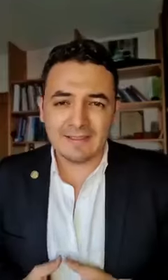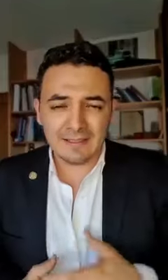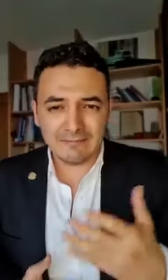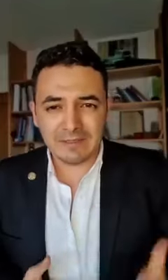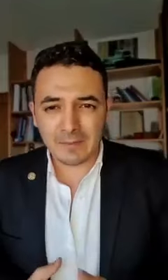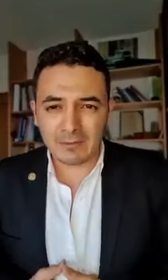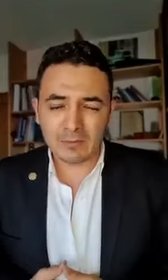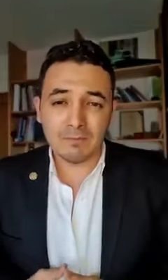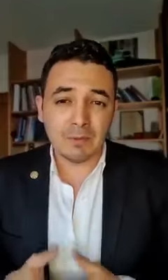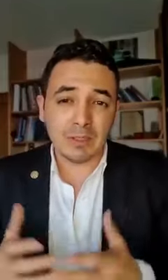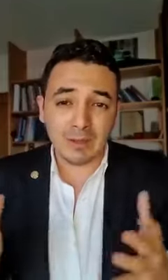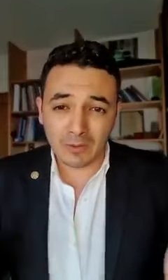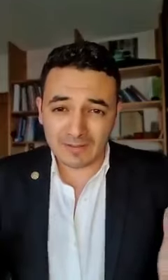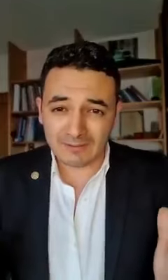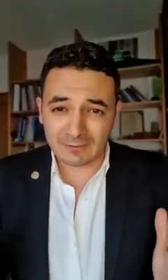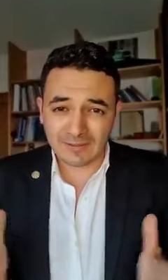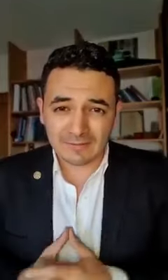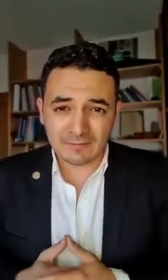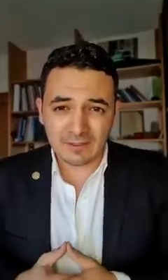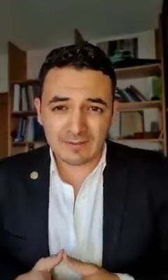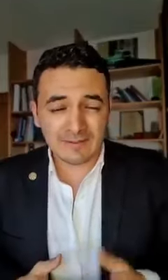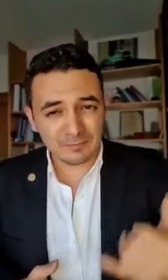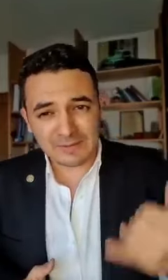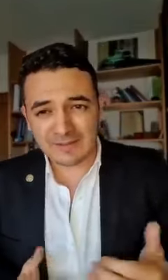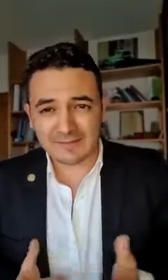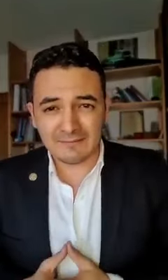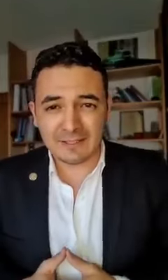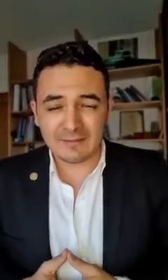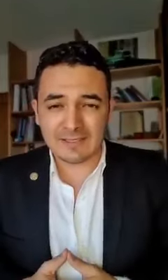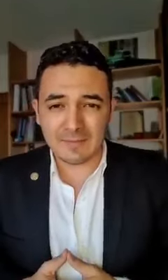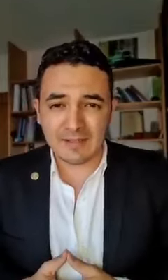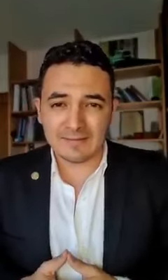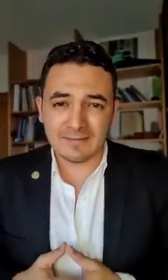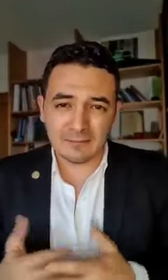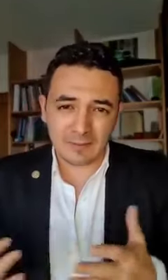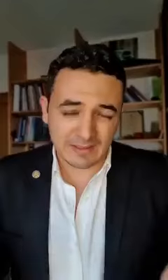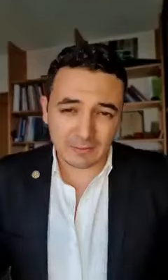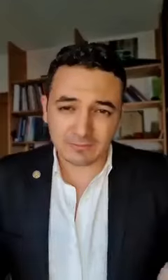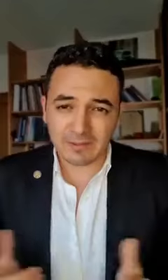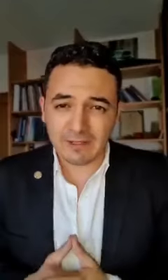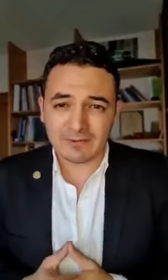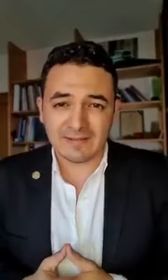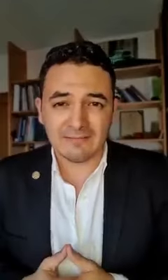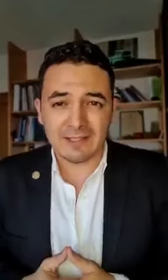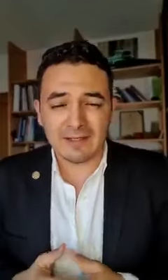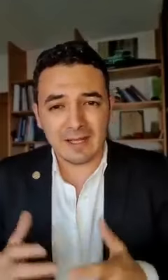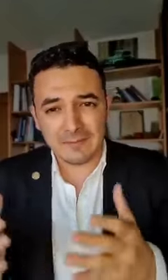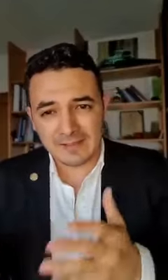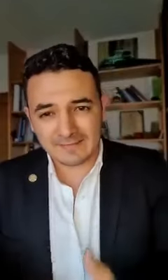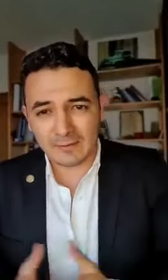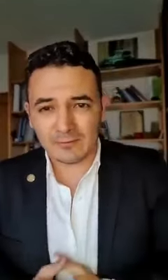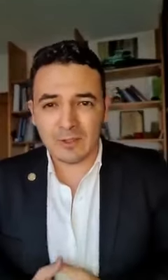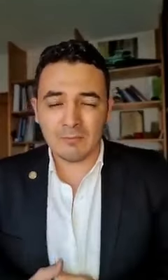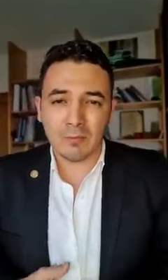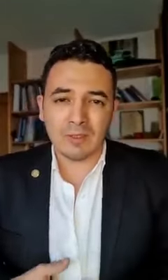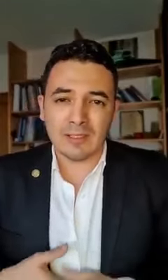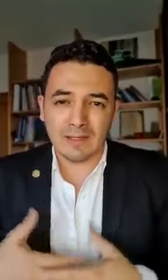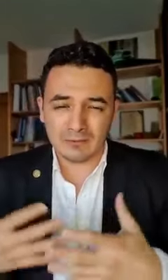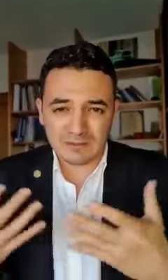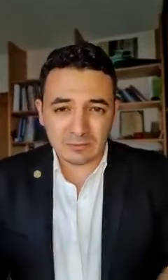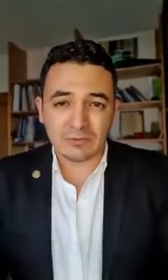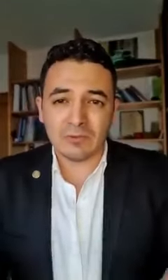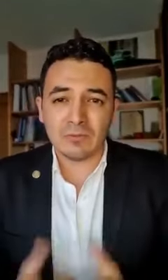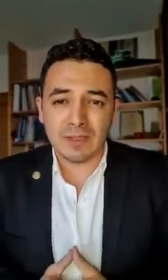diputadas la firmaron, pero a la hora de la votación, después de recibir llamadas de los banqueros privados que se veían amenazados por